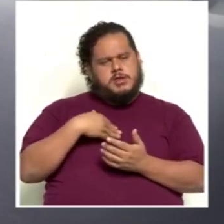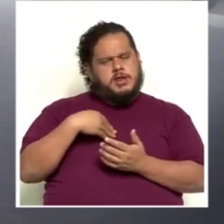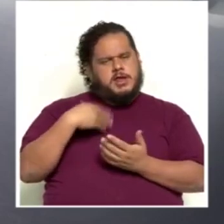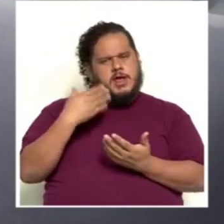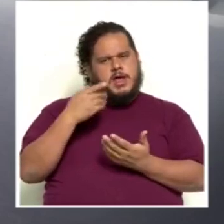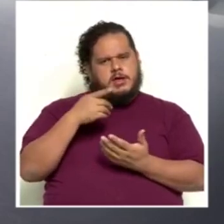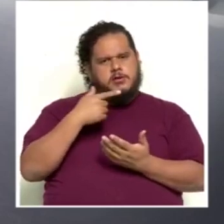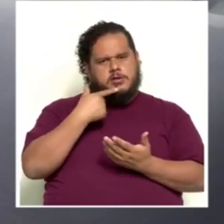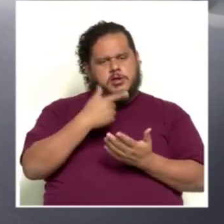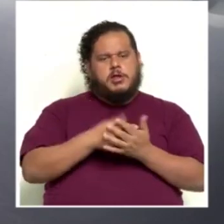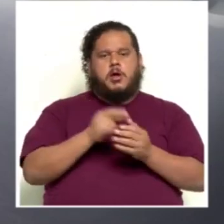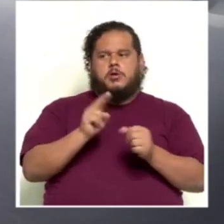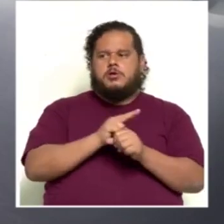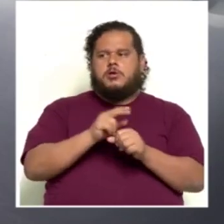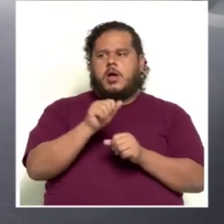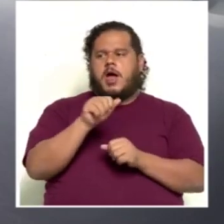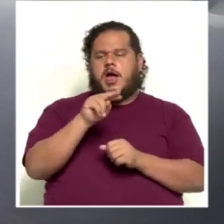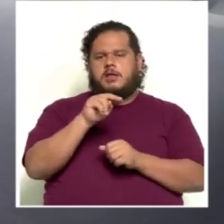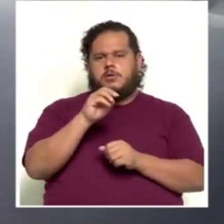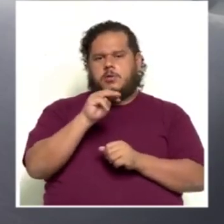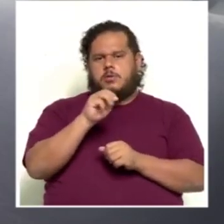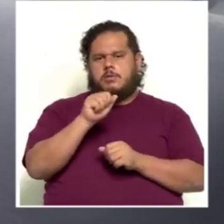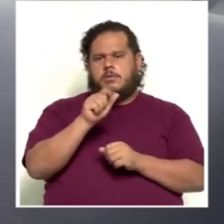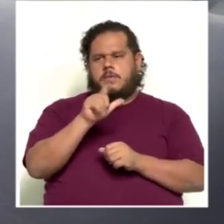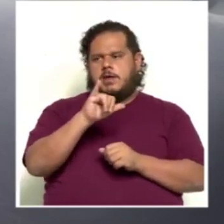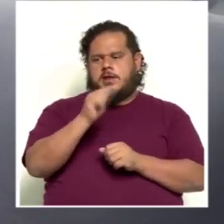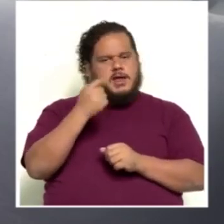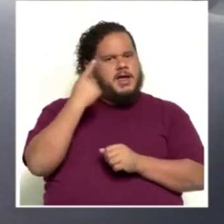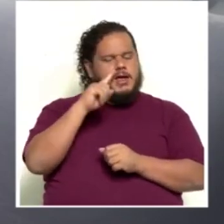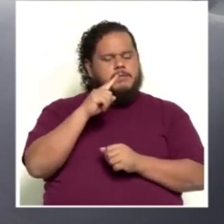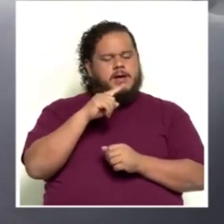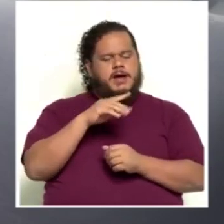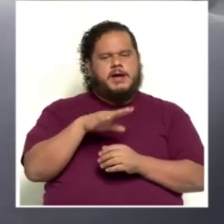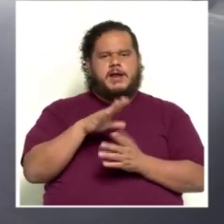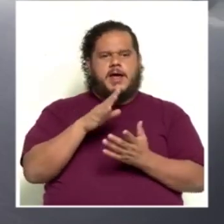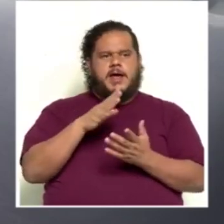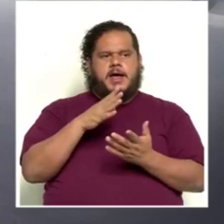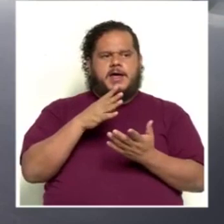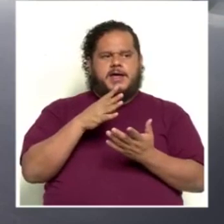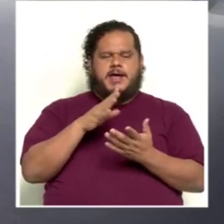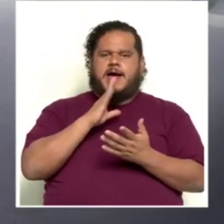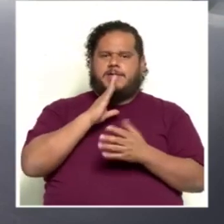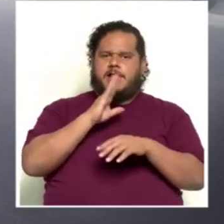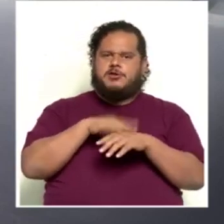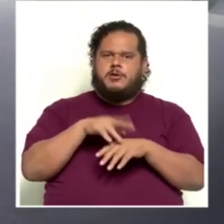Utilizó anomalía para referirse al fenómeno Rodrigo Chávez.